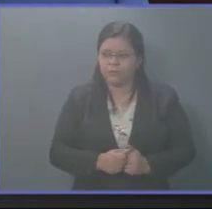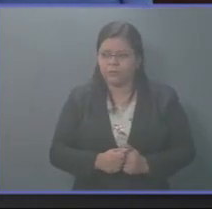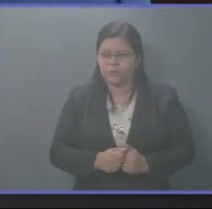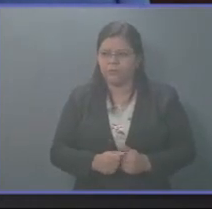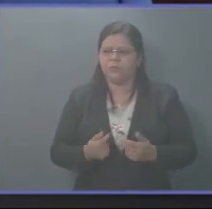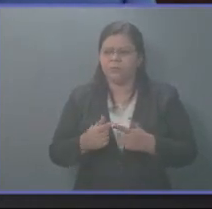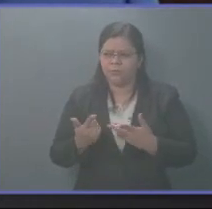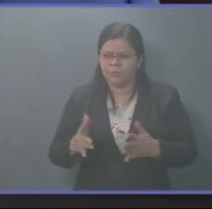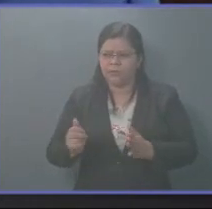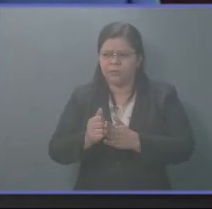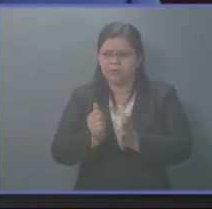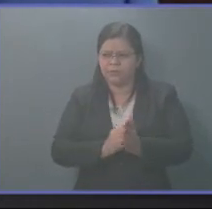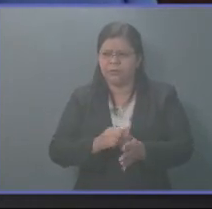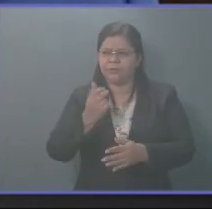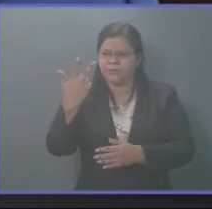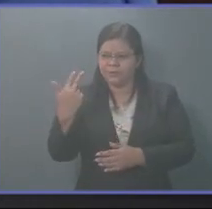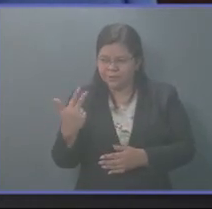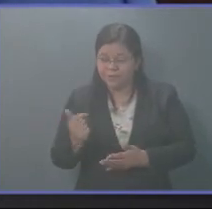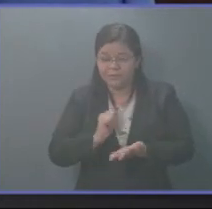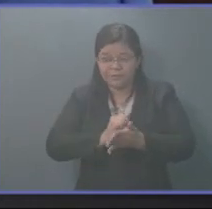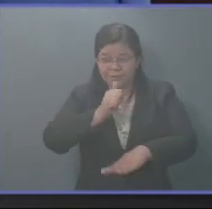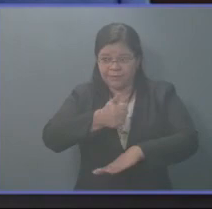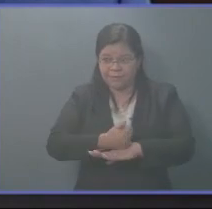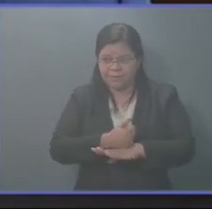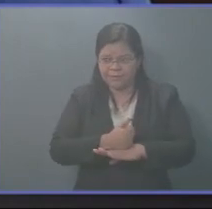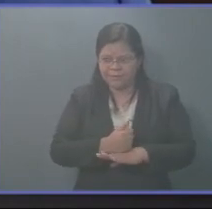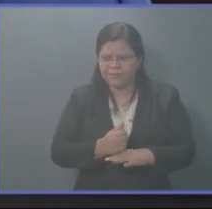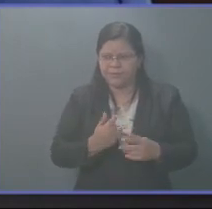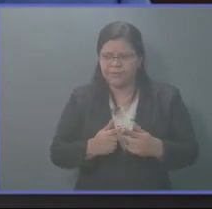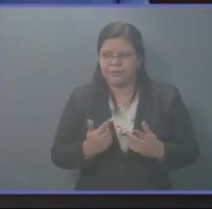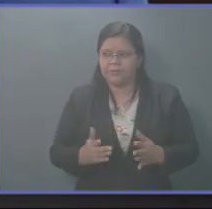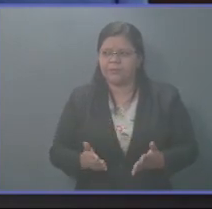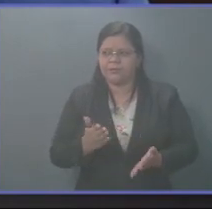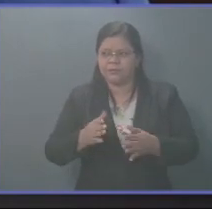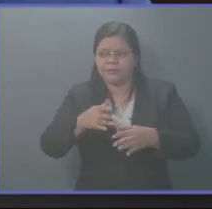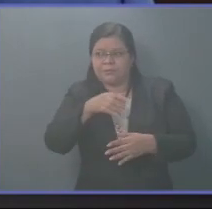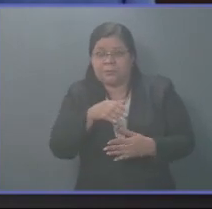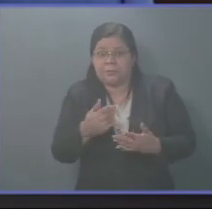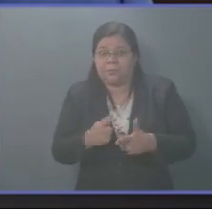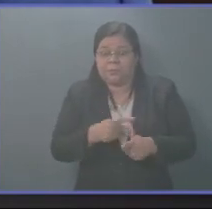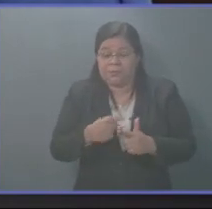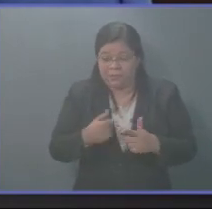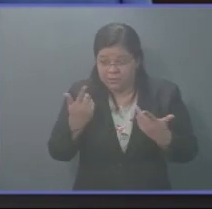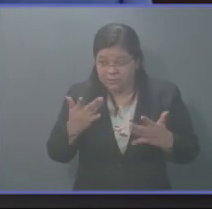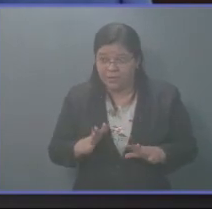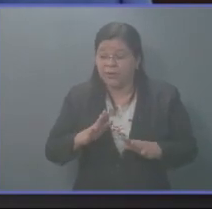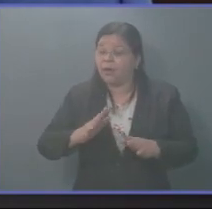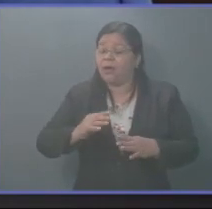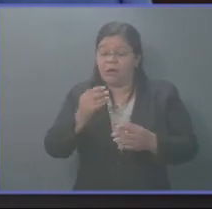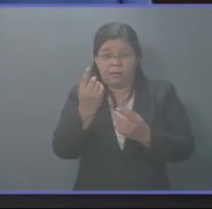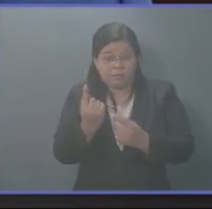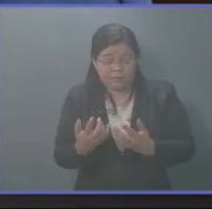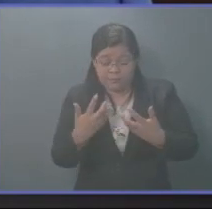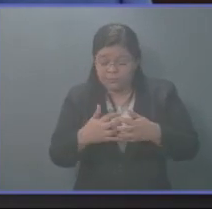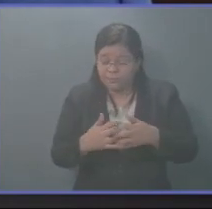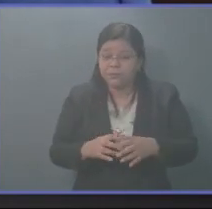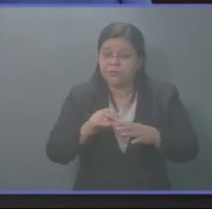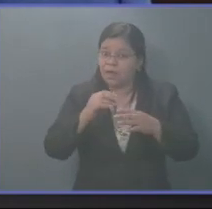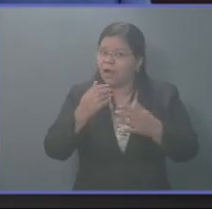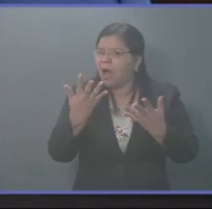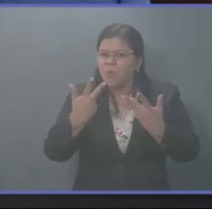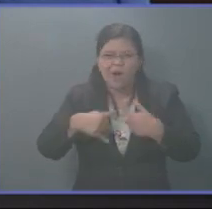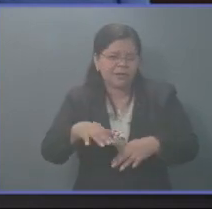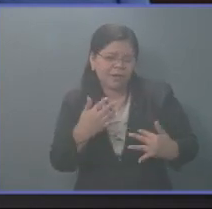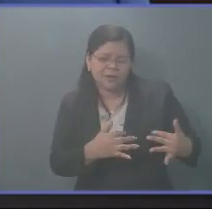hecho generador. Hecho generador, artículo 13. Se establece como hecho generador el capital contable que posee una persona natural o jurídica para el desarrollo de cualquier